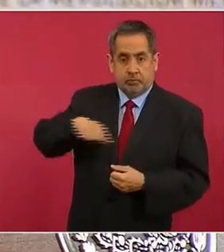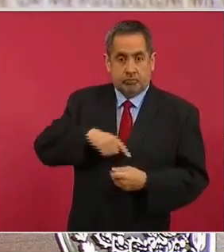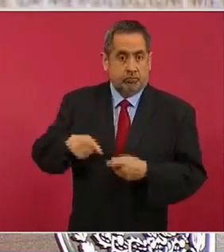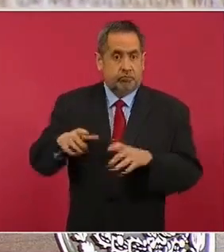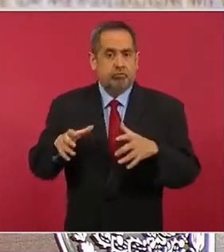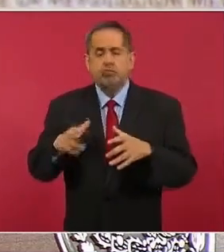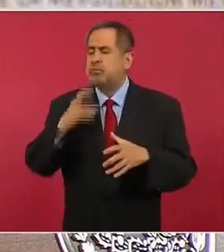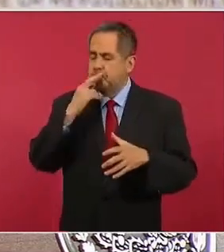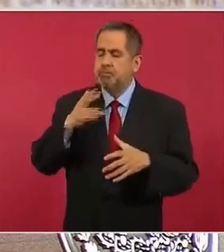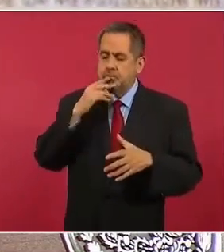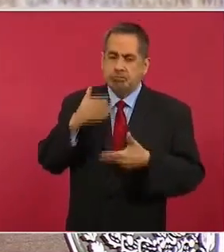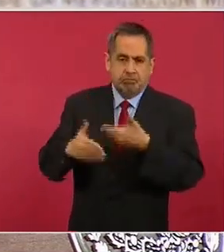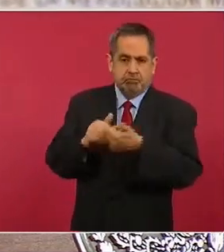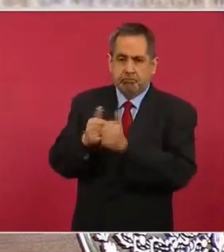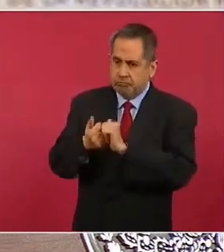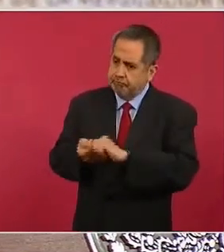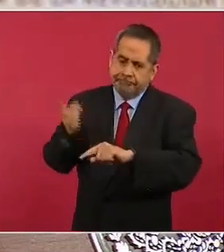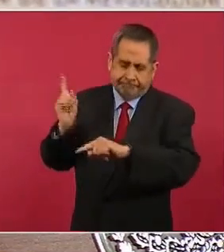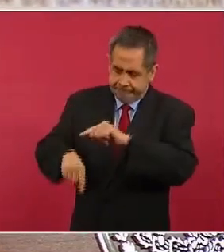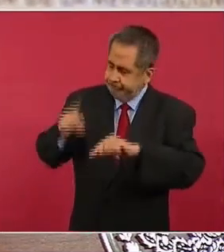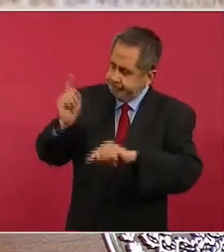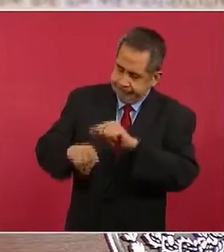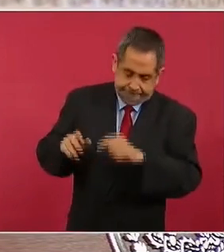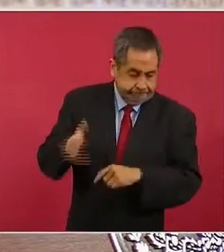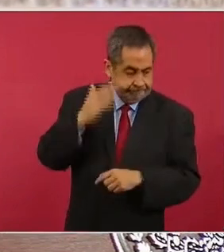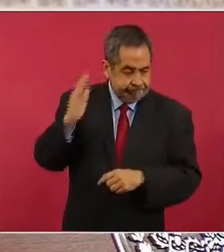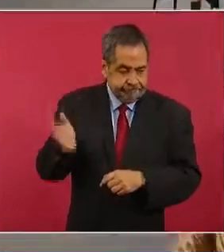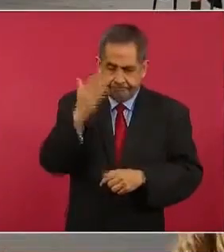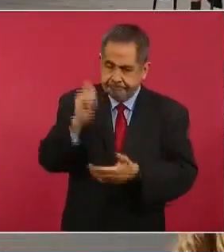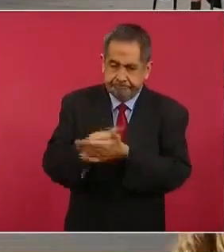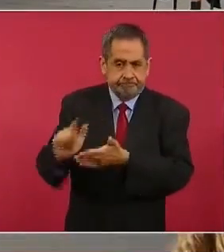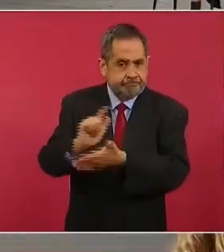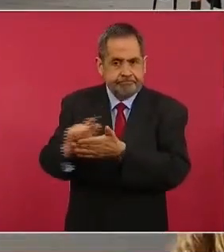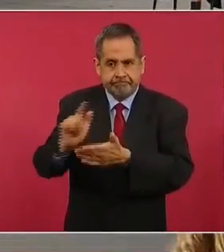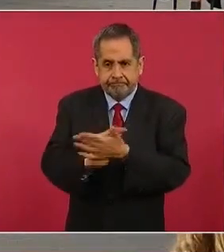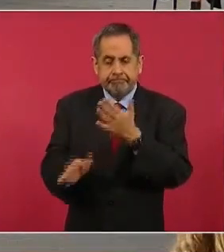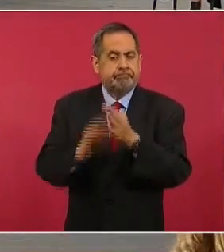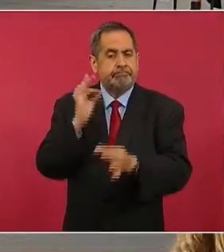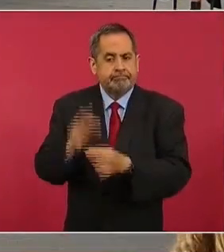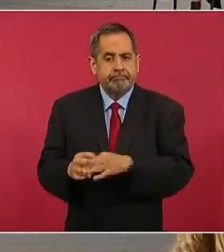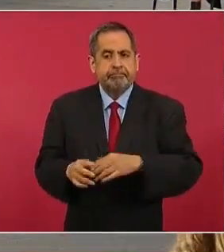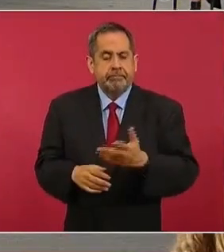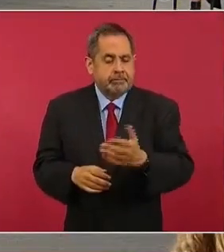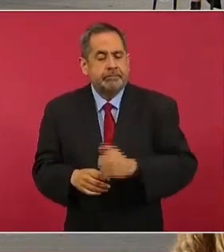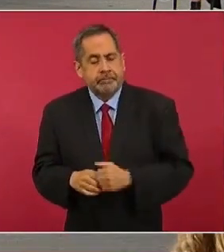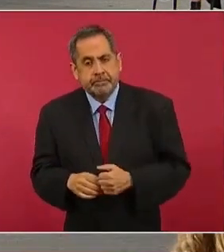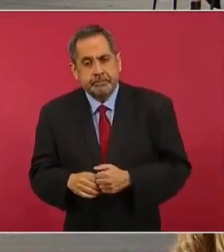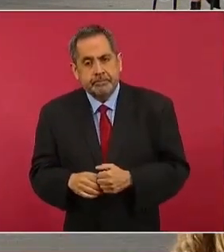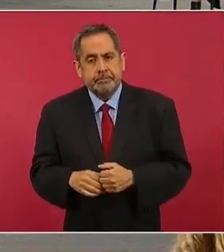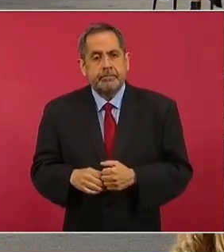se ha avanzado bastante, hablando, por ejemplo, de estas concesiones